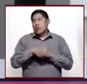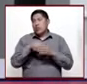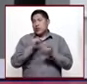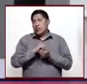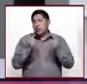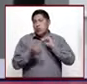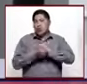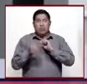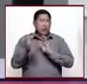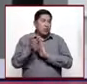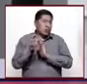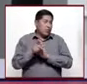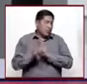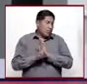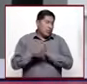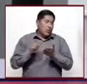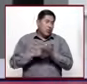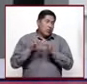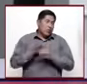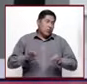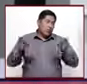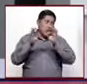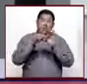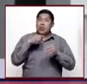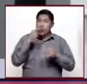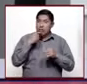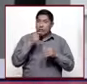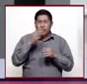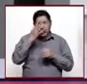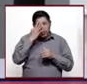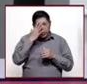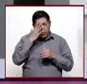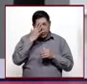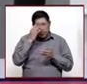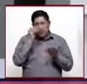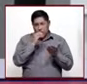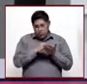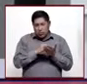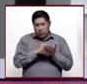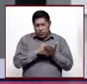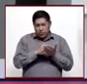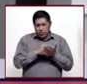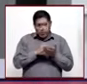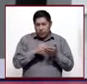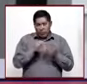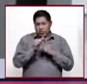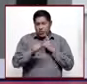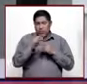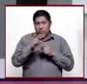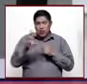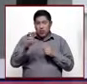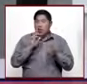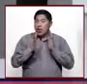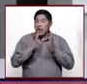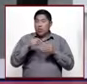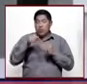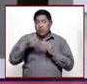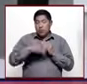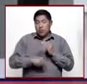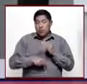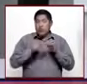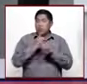de la Constitución, y eso es importante decirlo porque está establecido en la ley 026. Nuestra Constitución habla de la profundización de